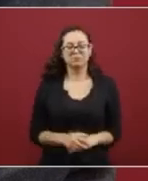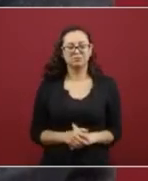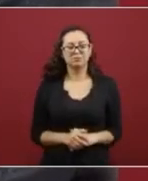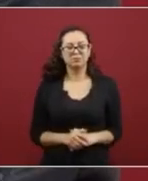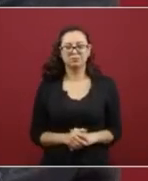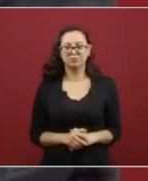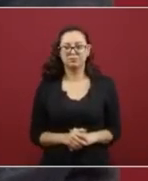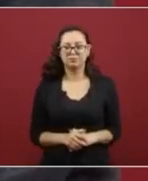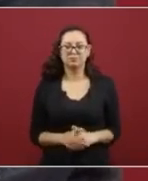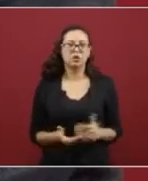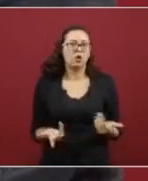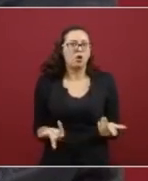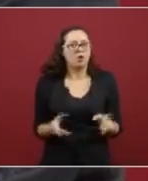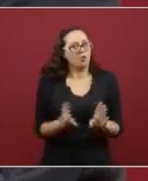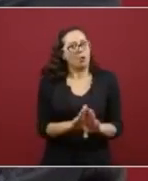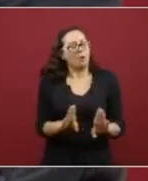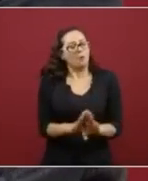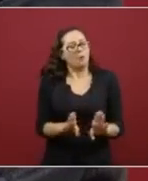porque ni modo